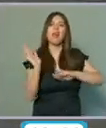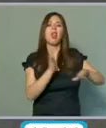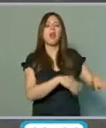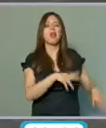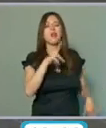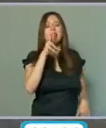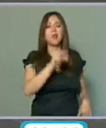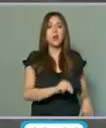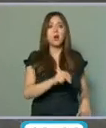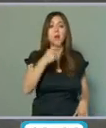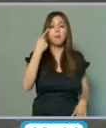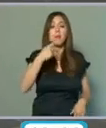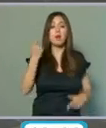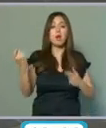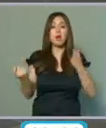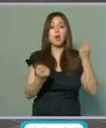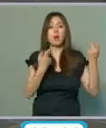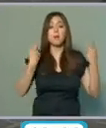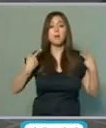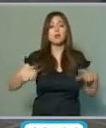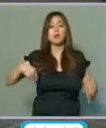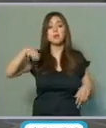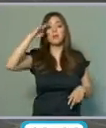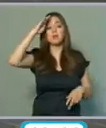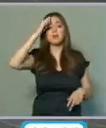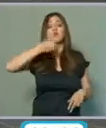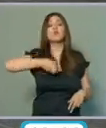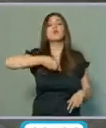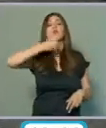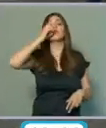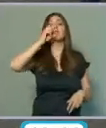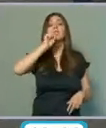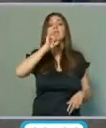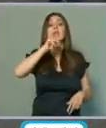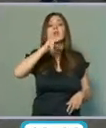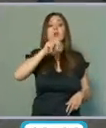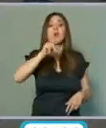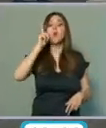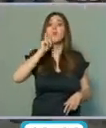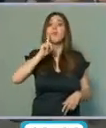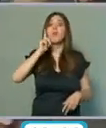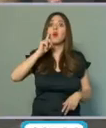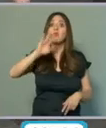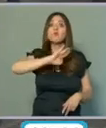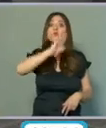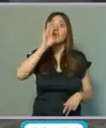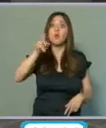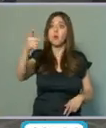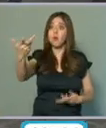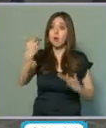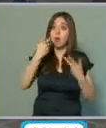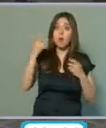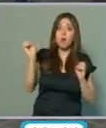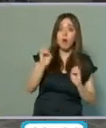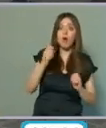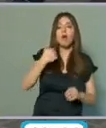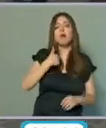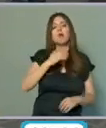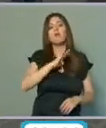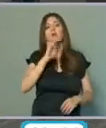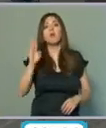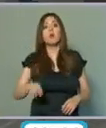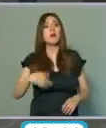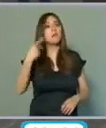mundo pensó cuando se suicida con cianuro que se había suicidado por Rosario de la Peña, pero resulta que